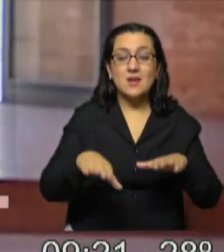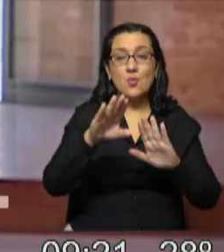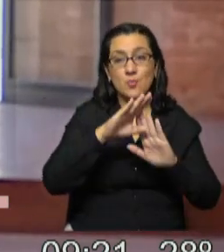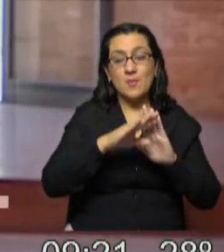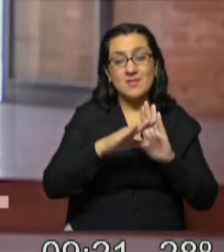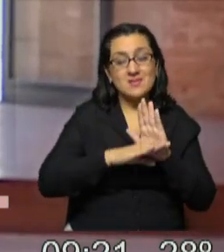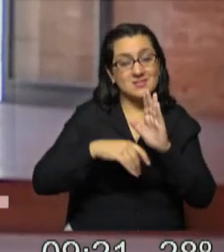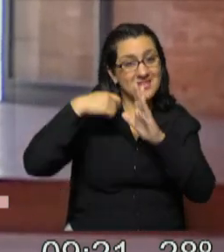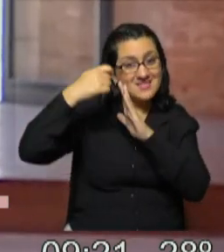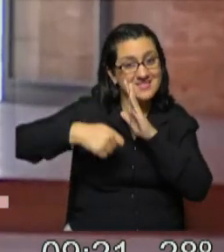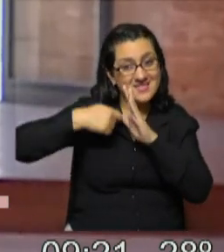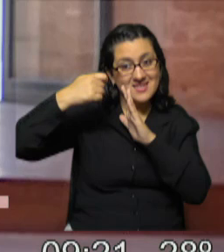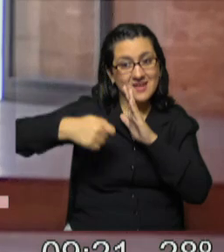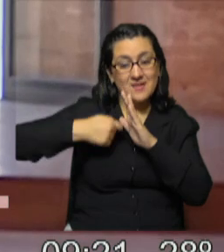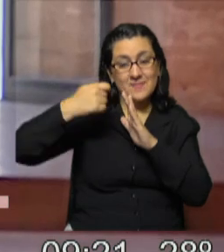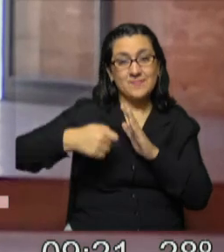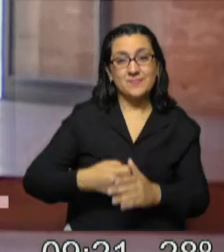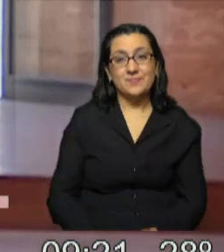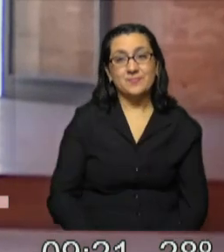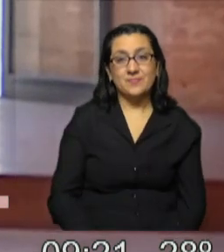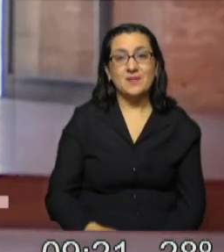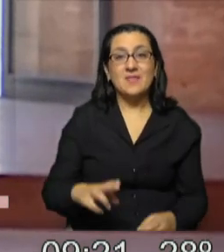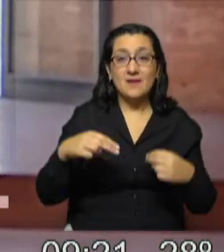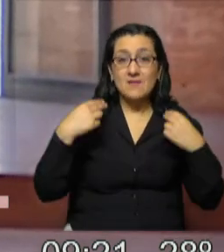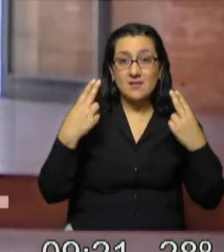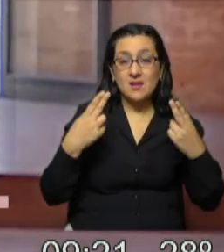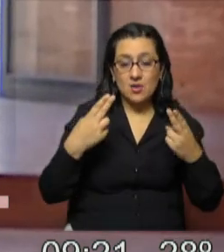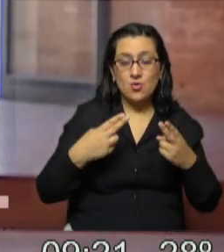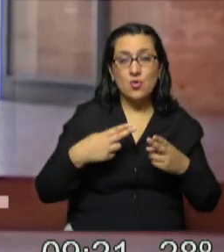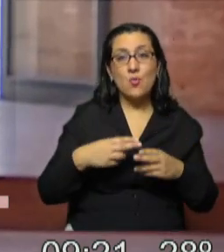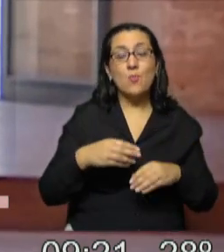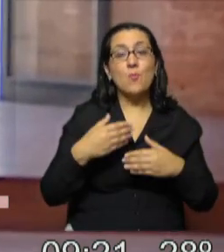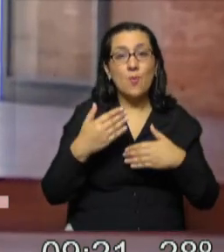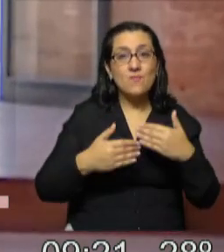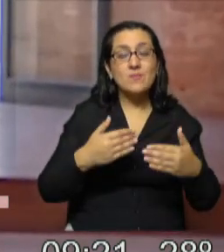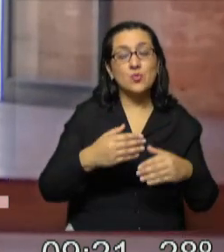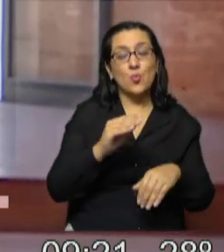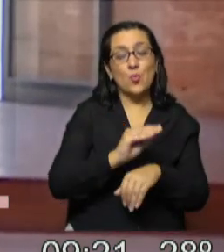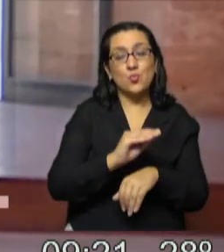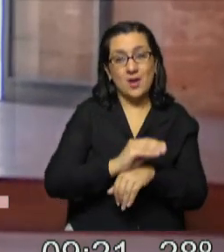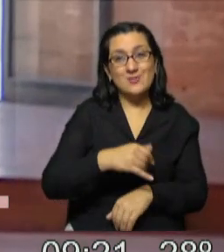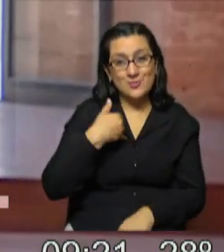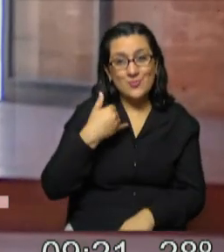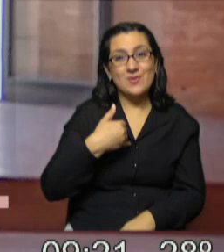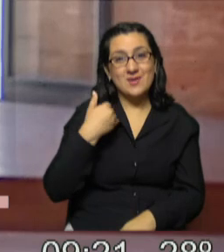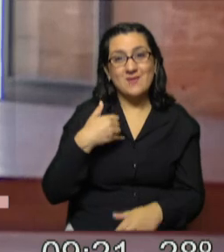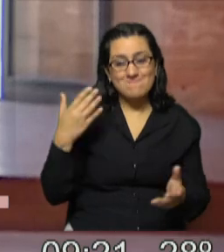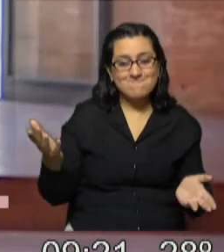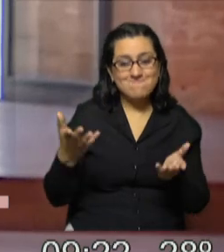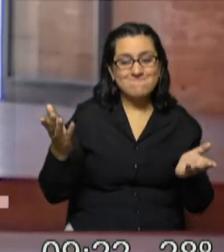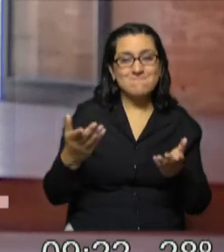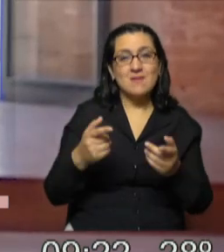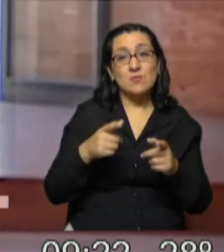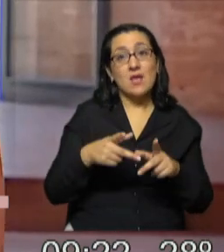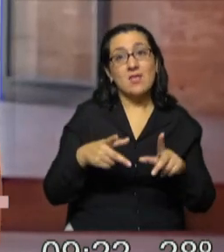cine desde este lugar, desde el lugar de reivindicar los movimientos culturales y juveniles de esa etapa